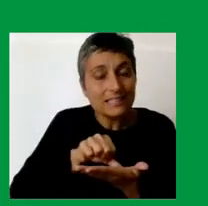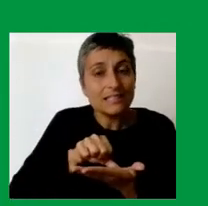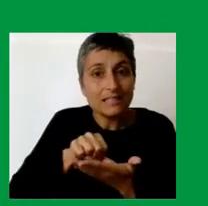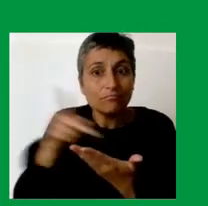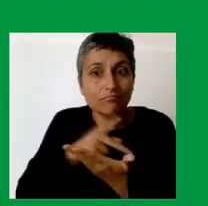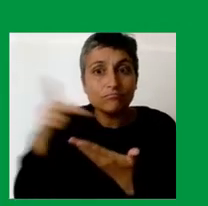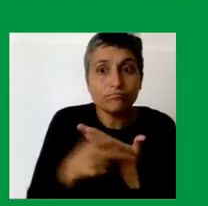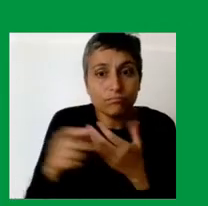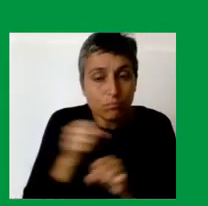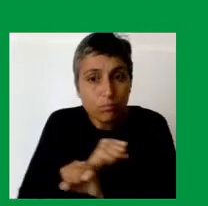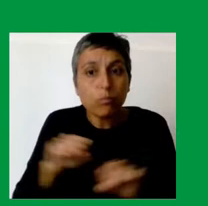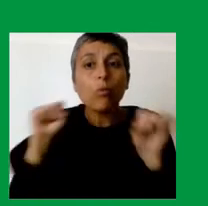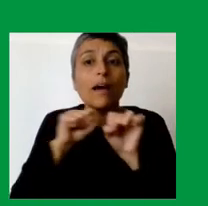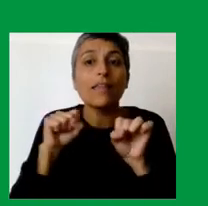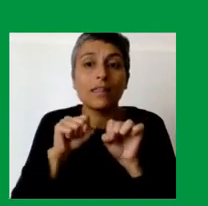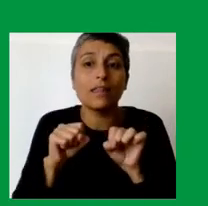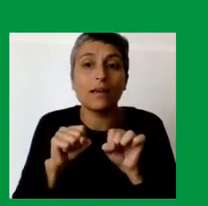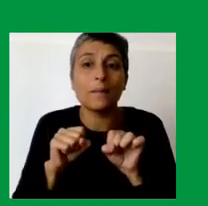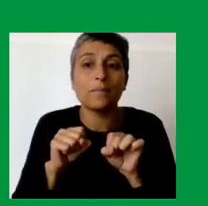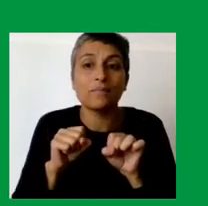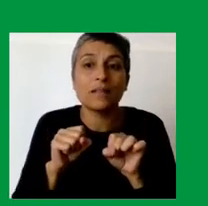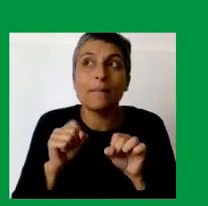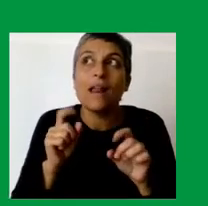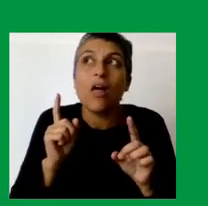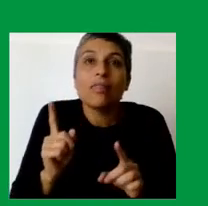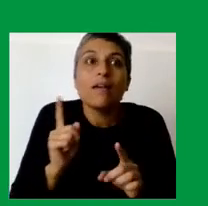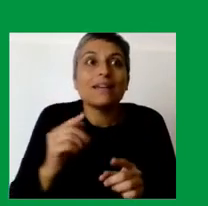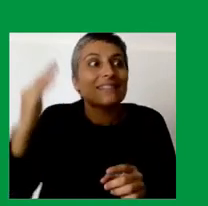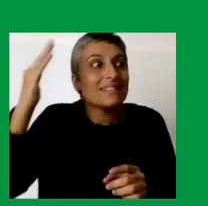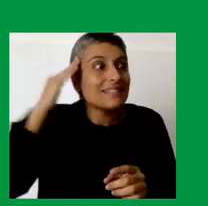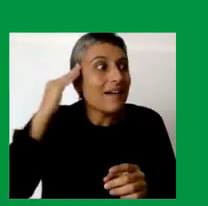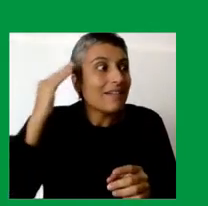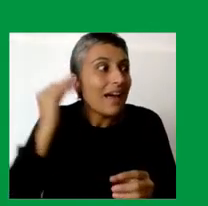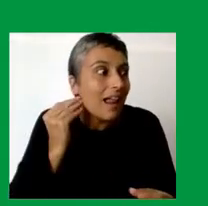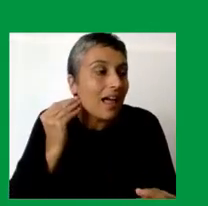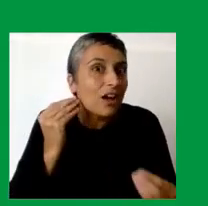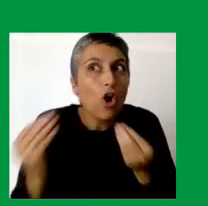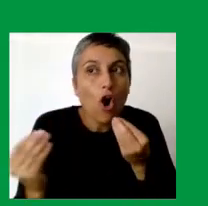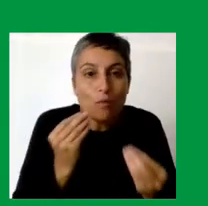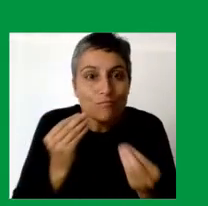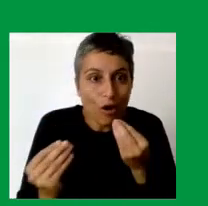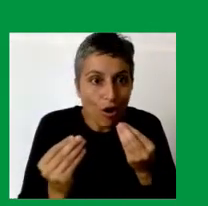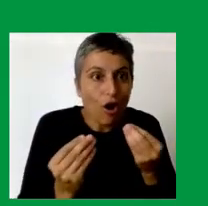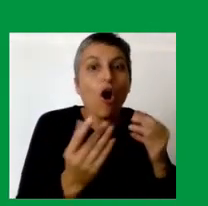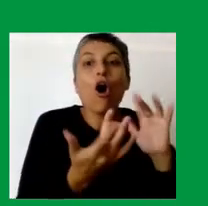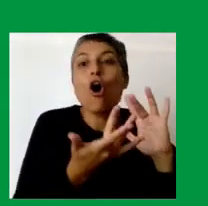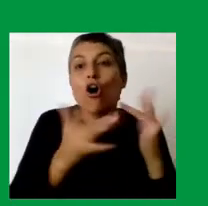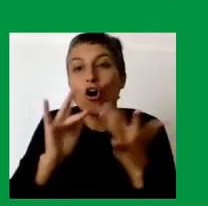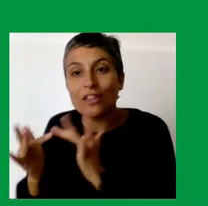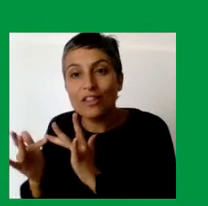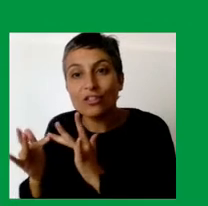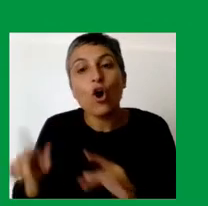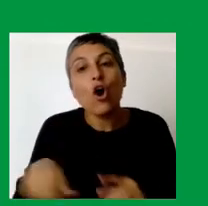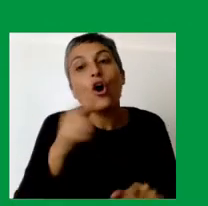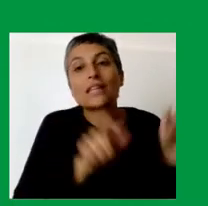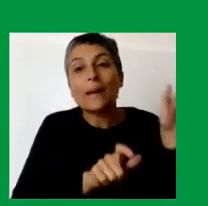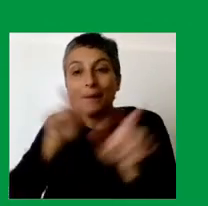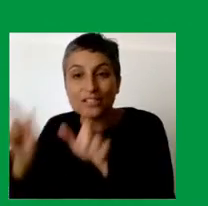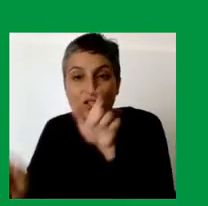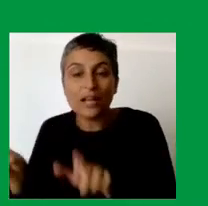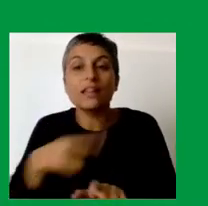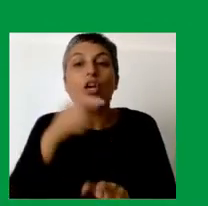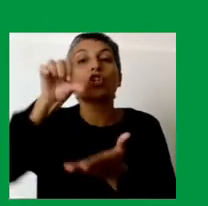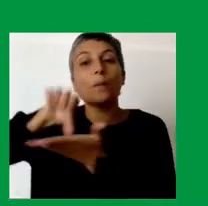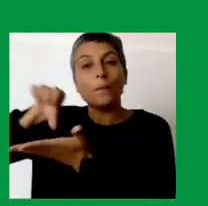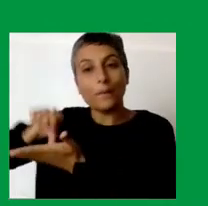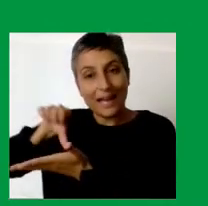tener una capacidad, una habilidad, un saber para poder relacionarse con otras personas de otros países,